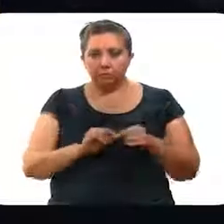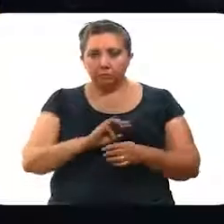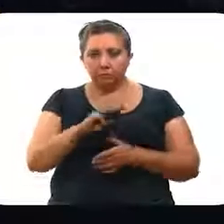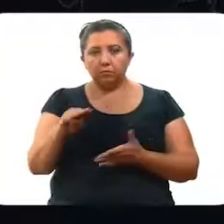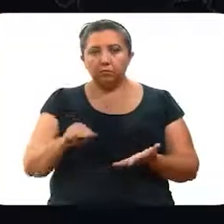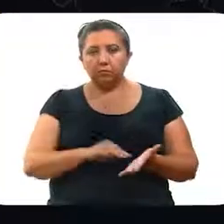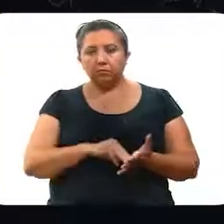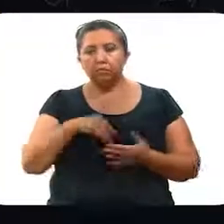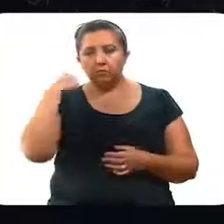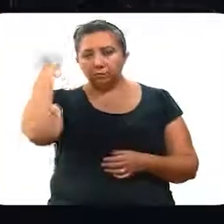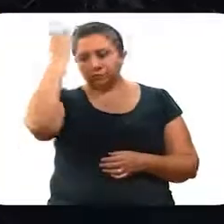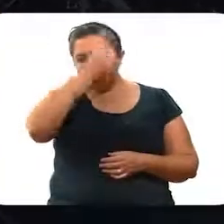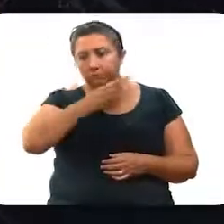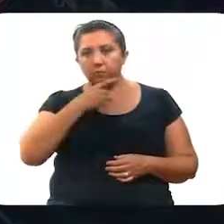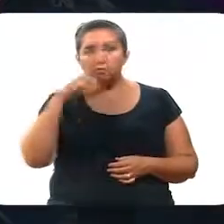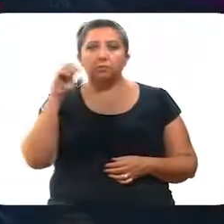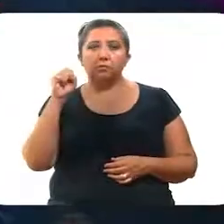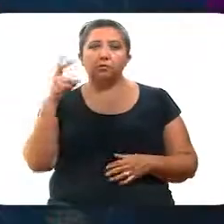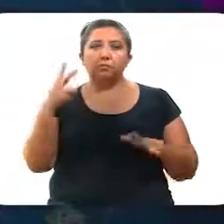Específicamente en Mérida se han diagnosticado